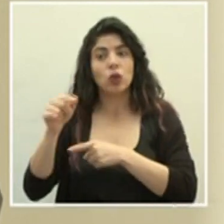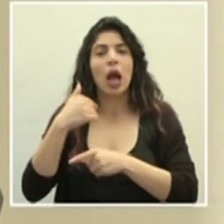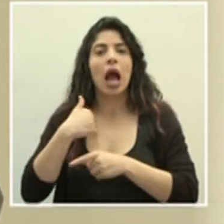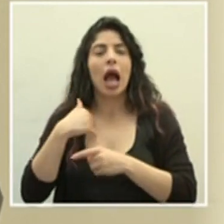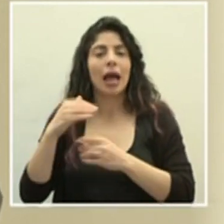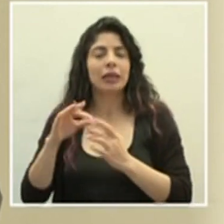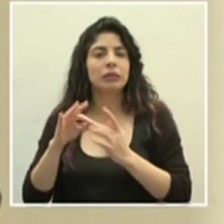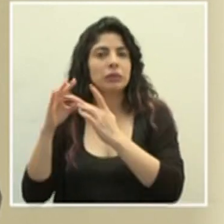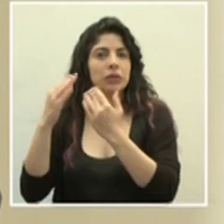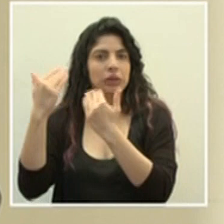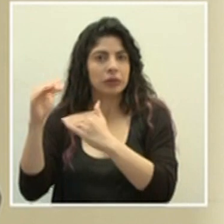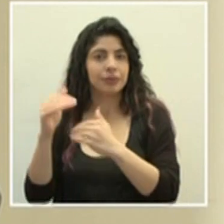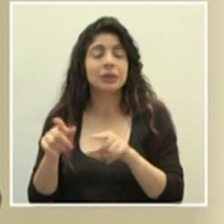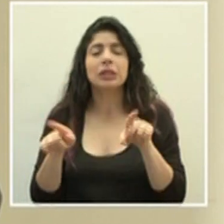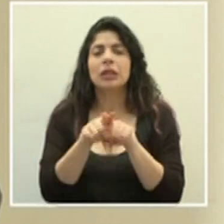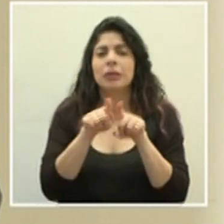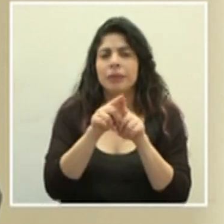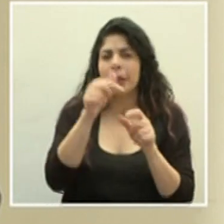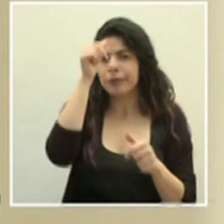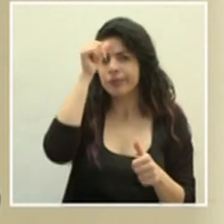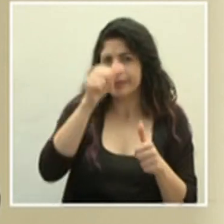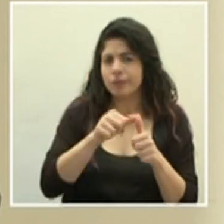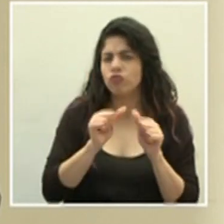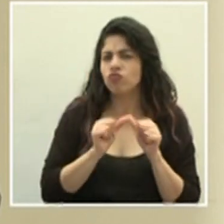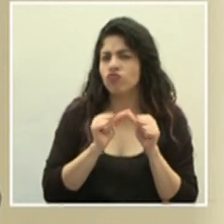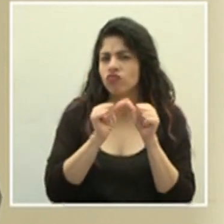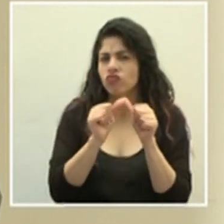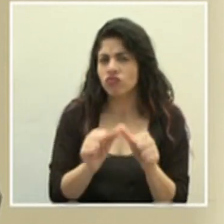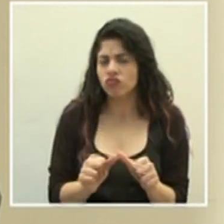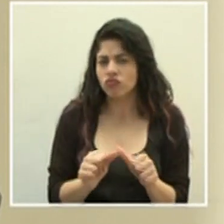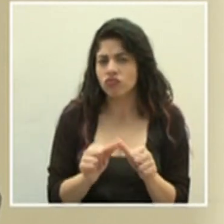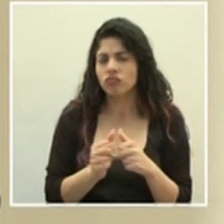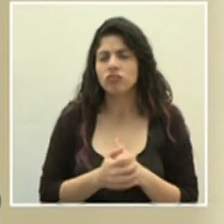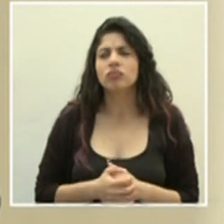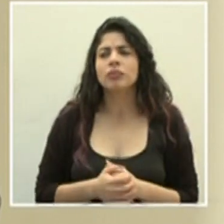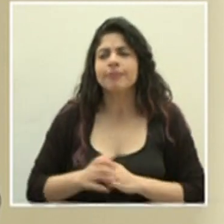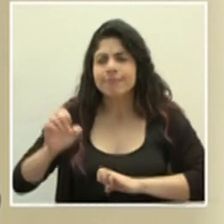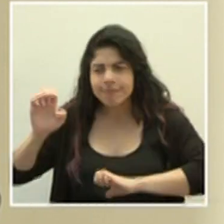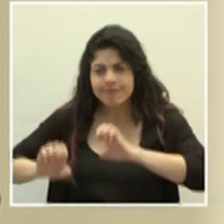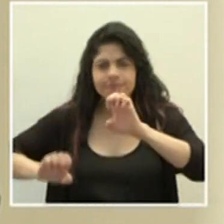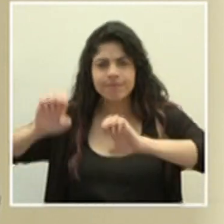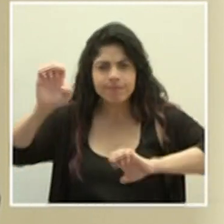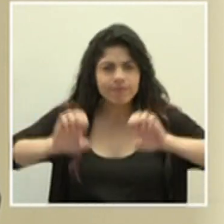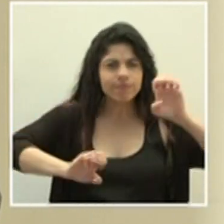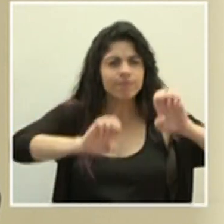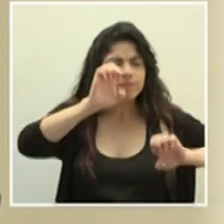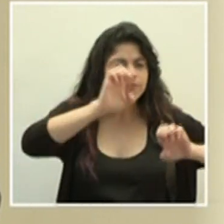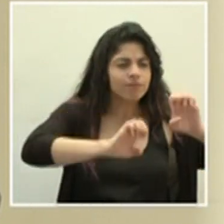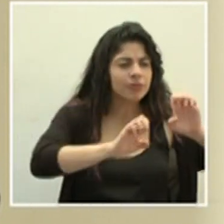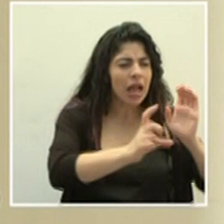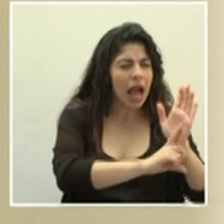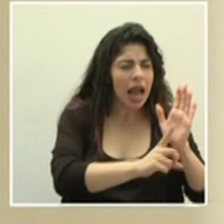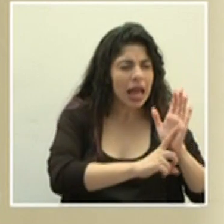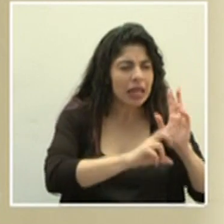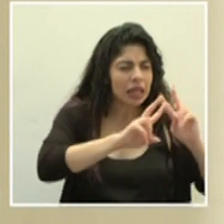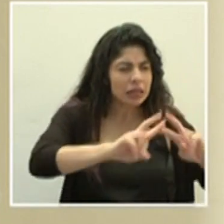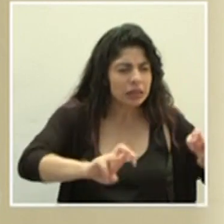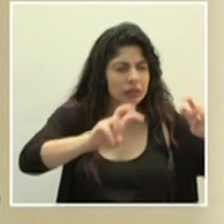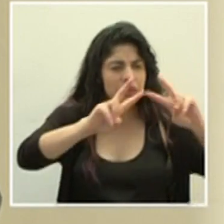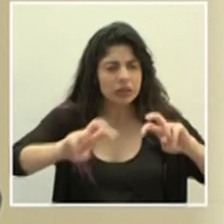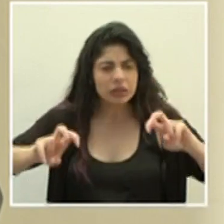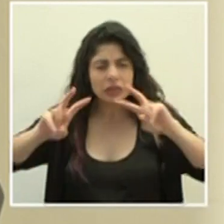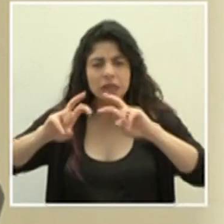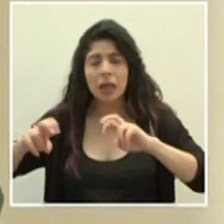También importante mencionar que nos mantenemos en una constante evaluación de la condición de las alertas para que en el momento